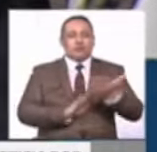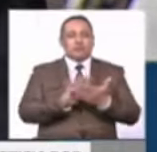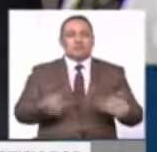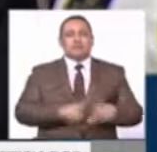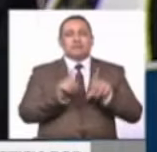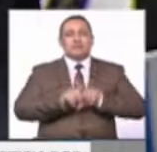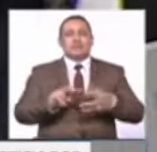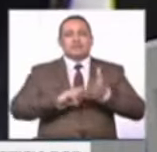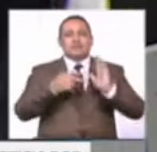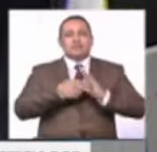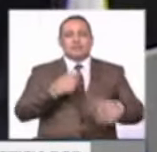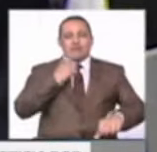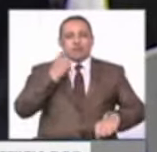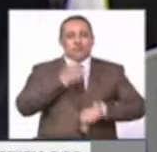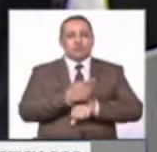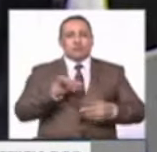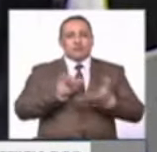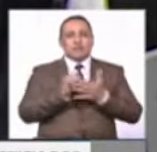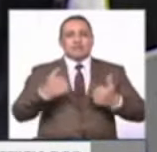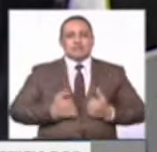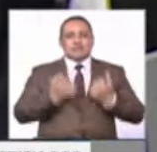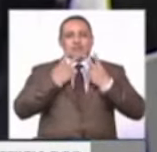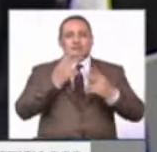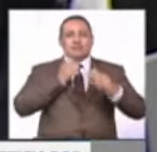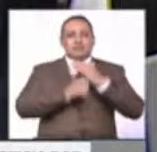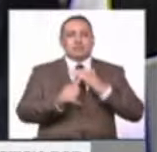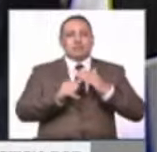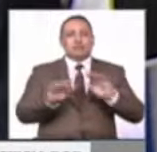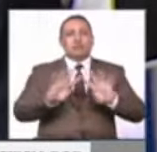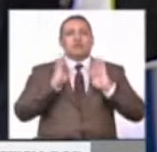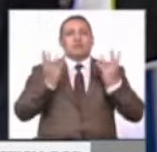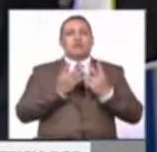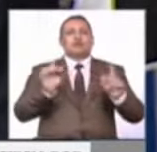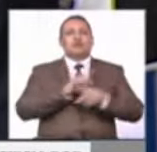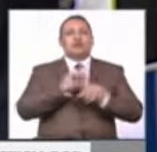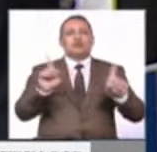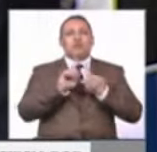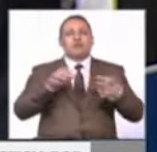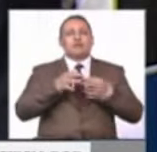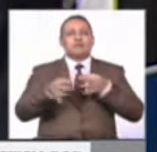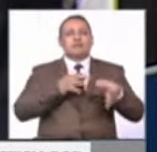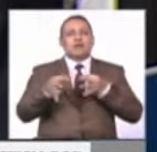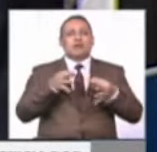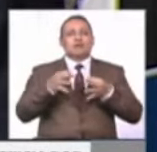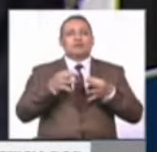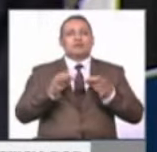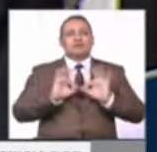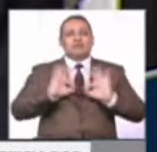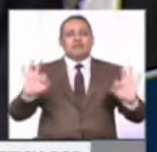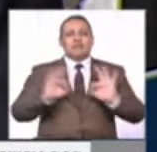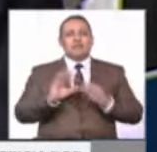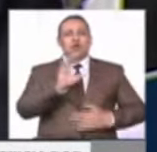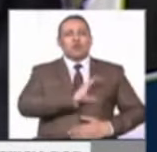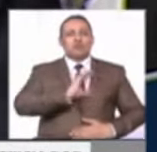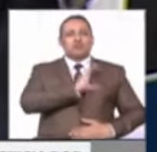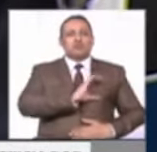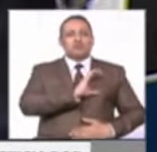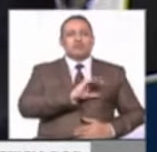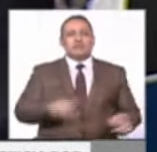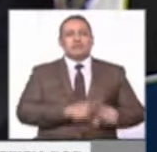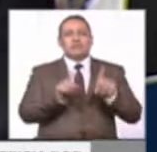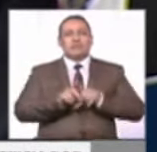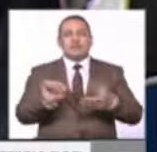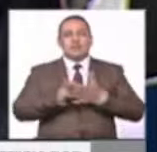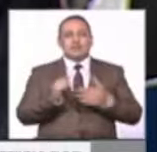constituye la acusación que se trae hoy ante el pleno y no ha mencionado ninguna conducta en la que haya